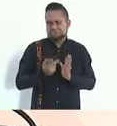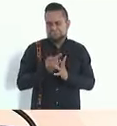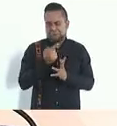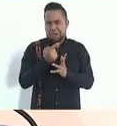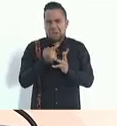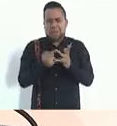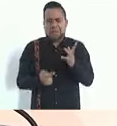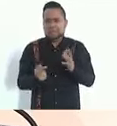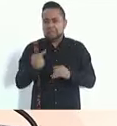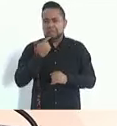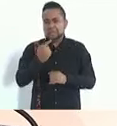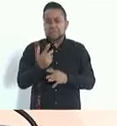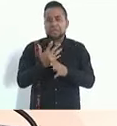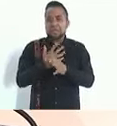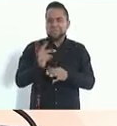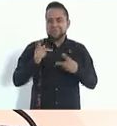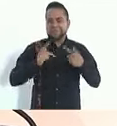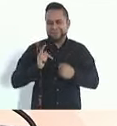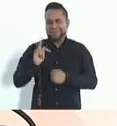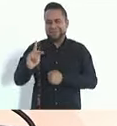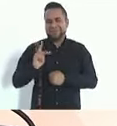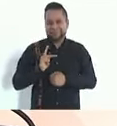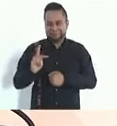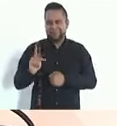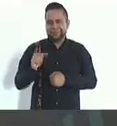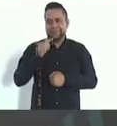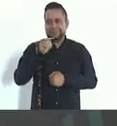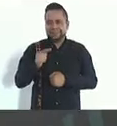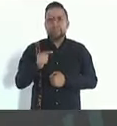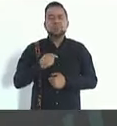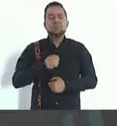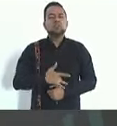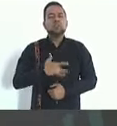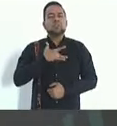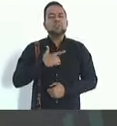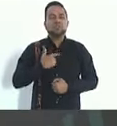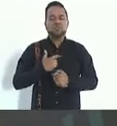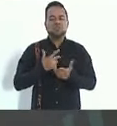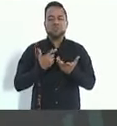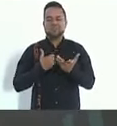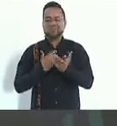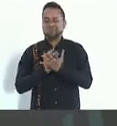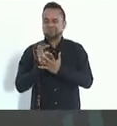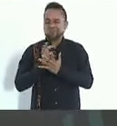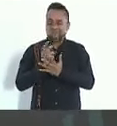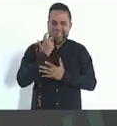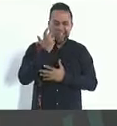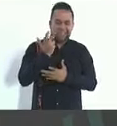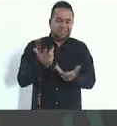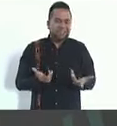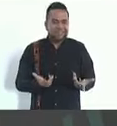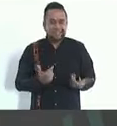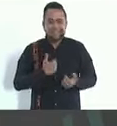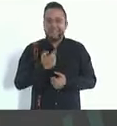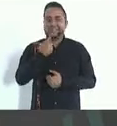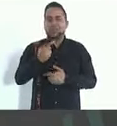como dicen nuestros paisanos chiapanecos, sentirme galán, o como se